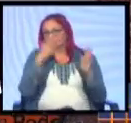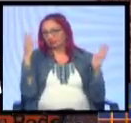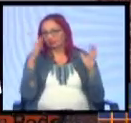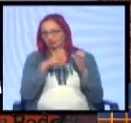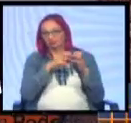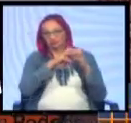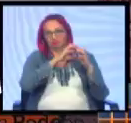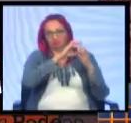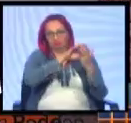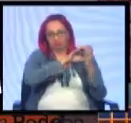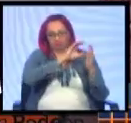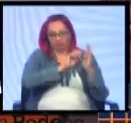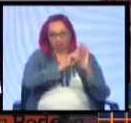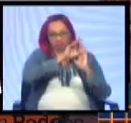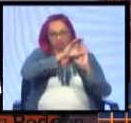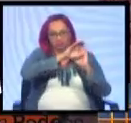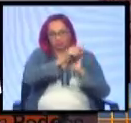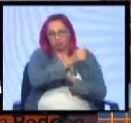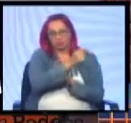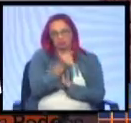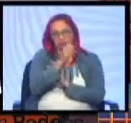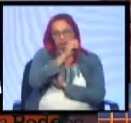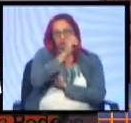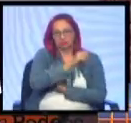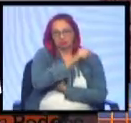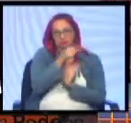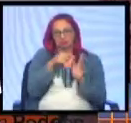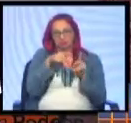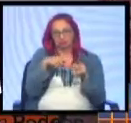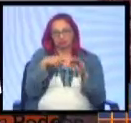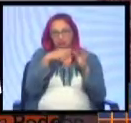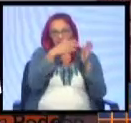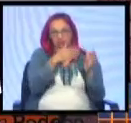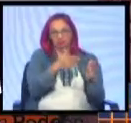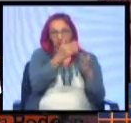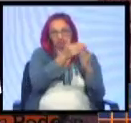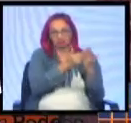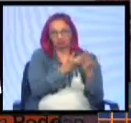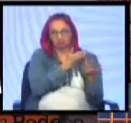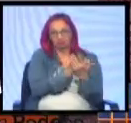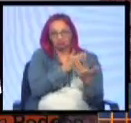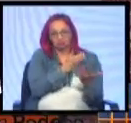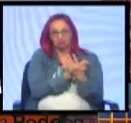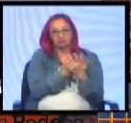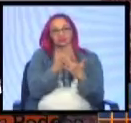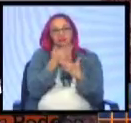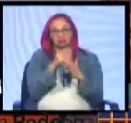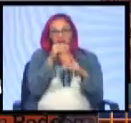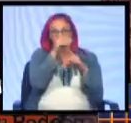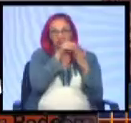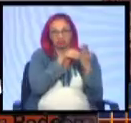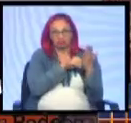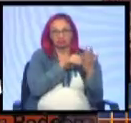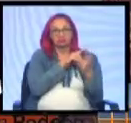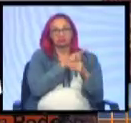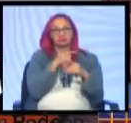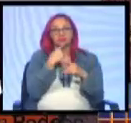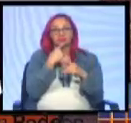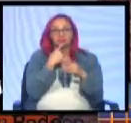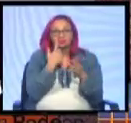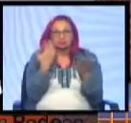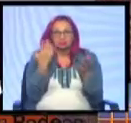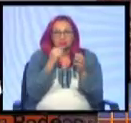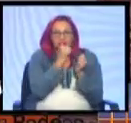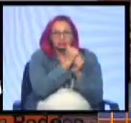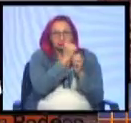comisión. Es la comisión que los especialistas en economía han fijado para decir que es